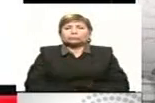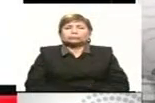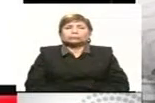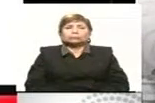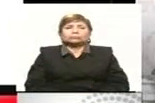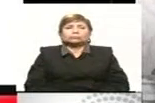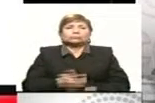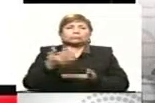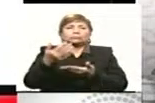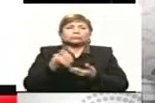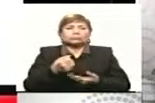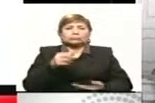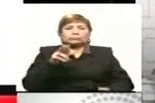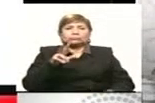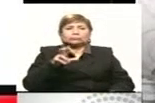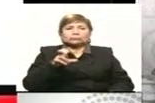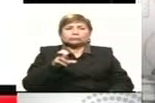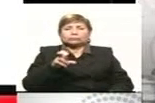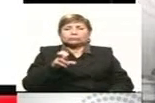de activos de